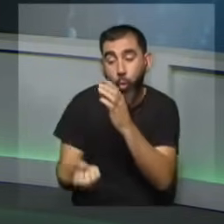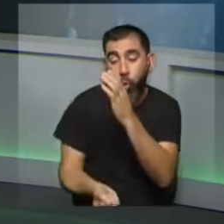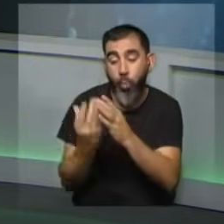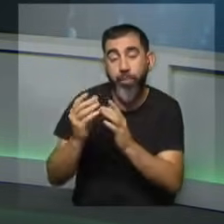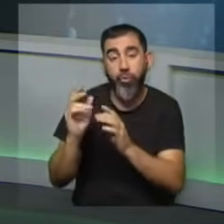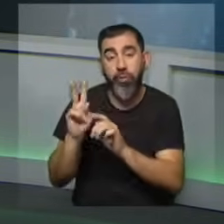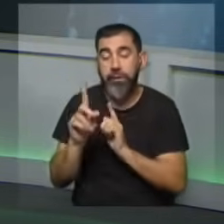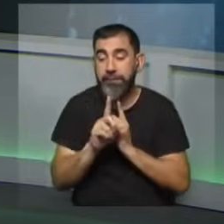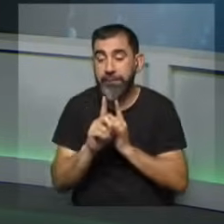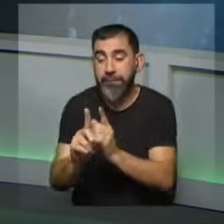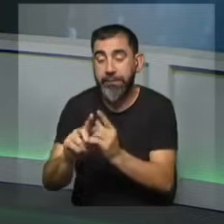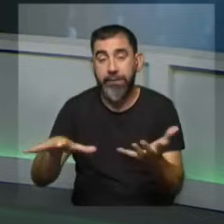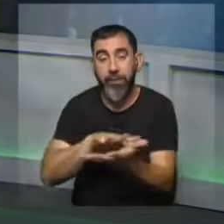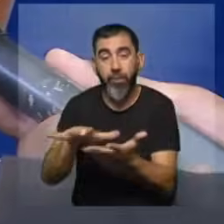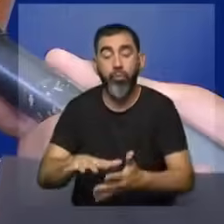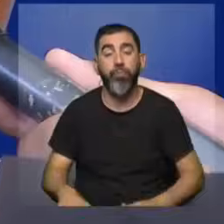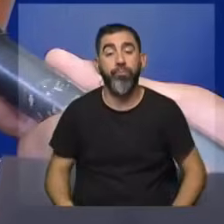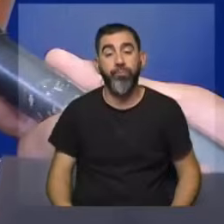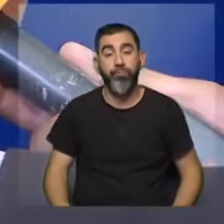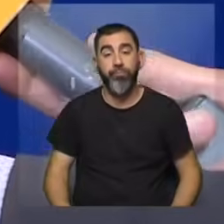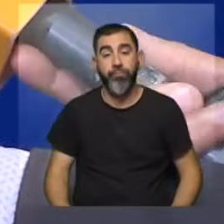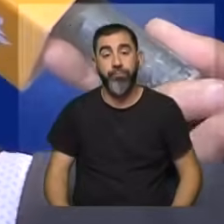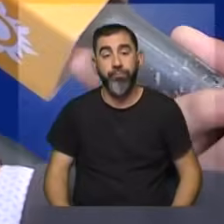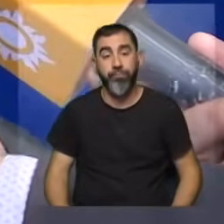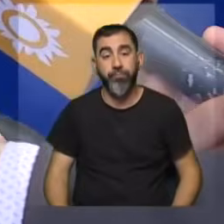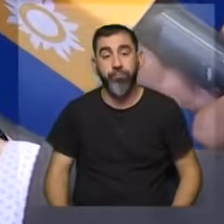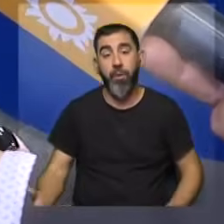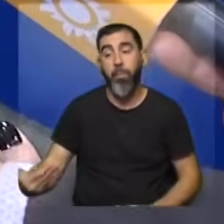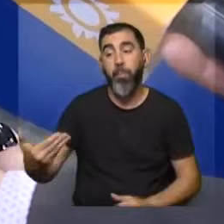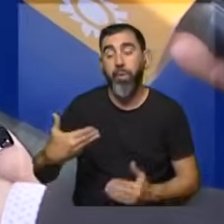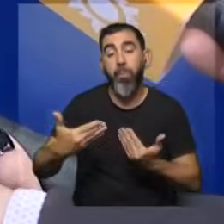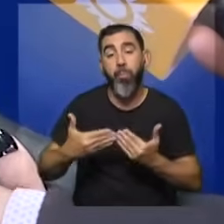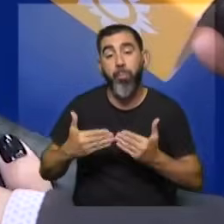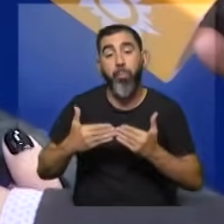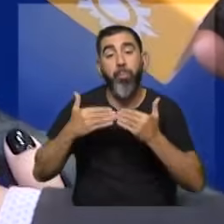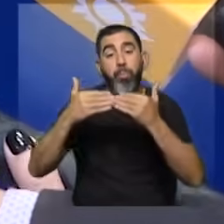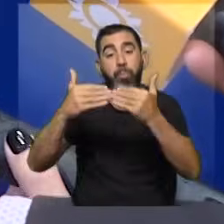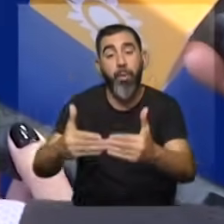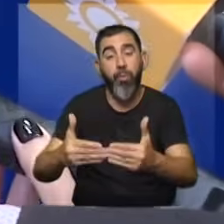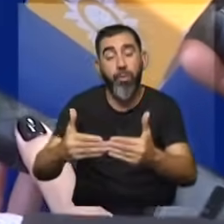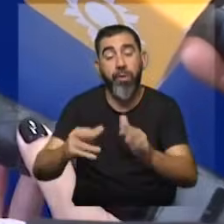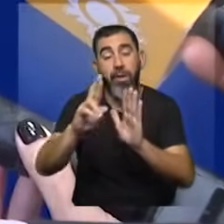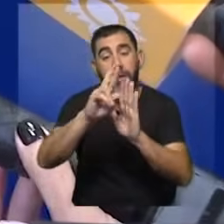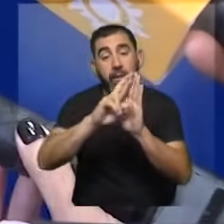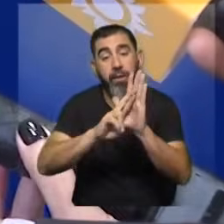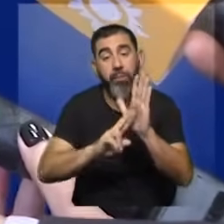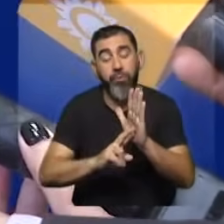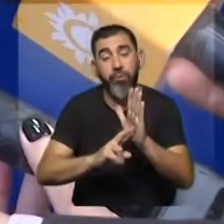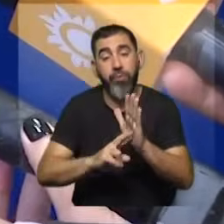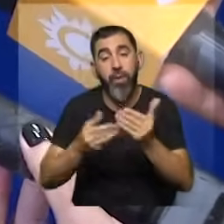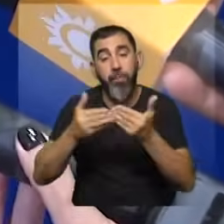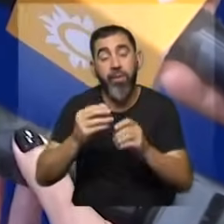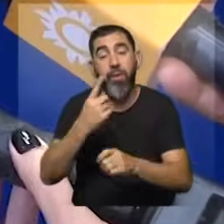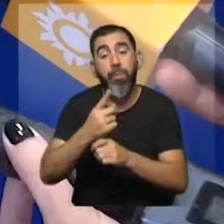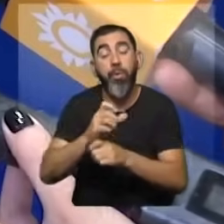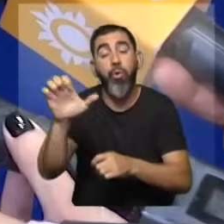el seguimiento de la situación Ellos nos estn pidiendo una prórroga de de una reglamentación que empieza a argir el